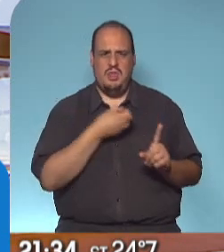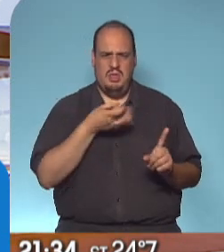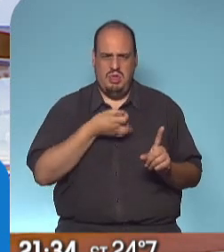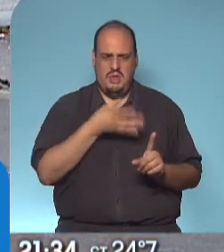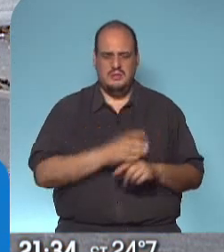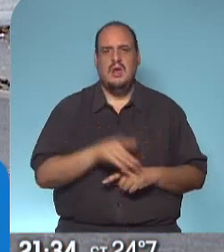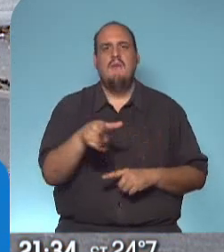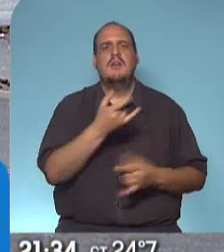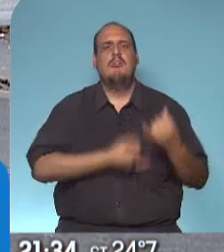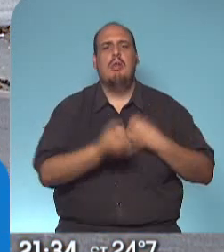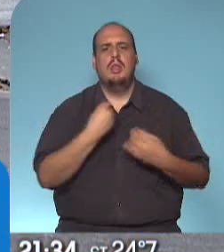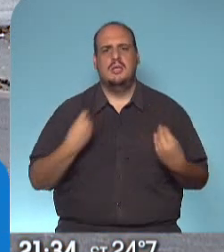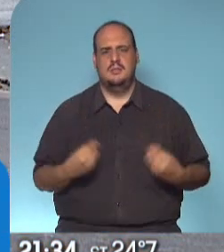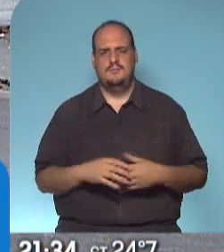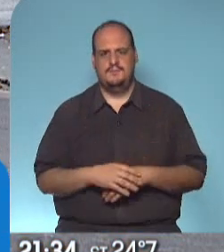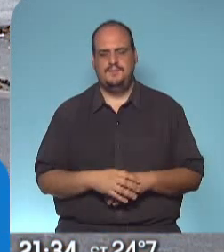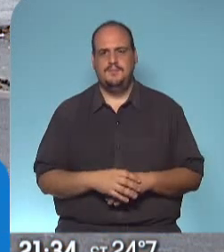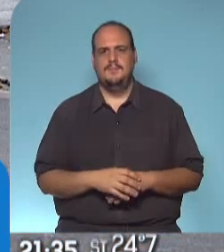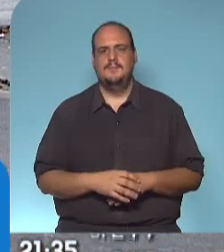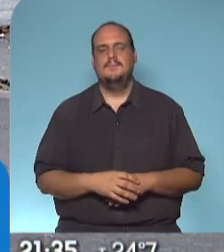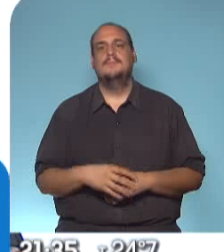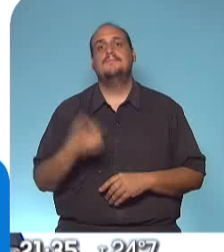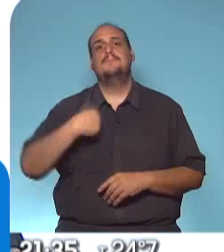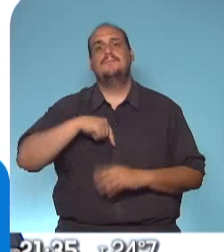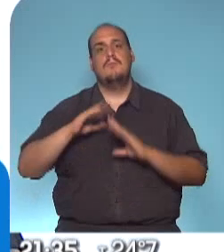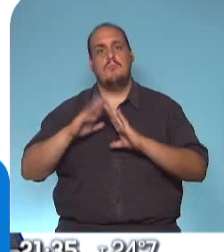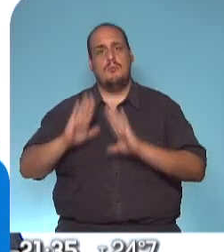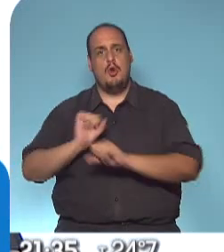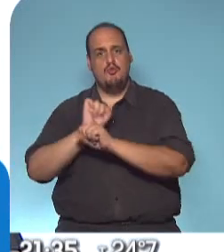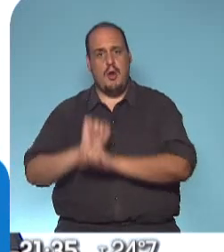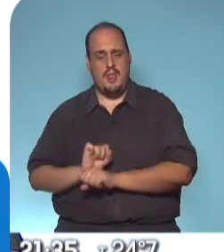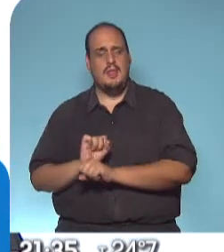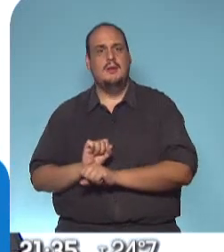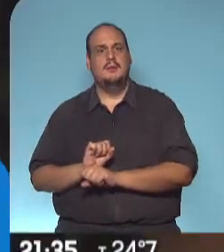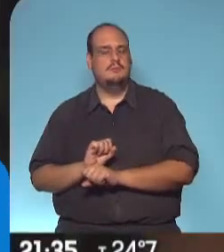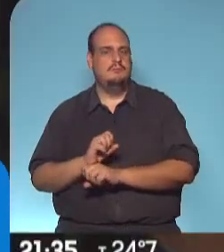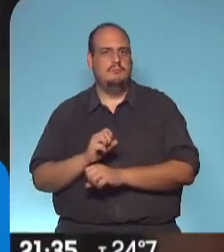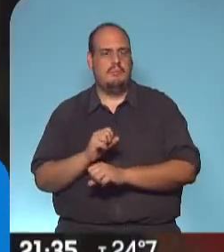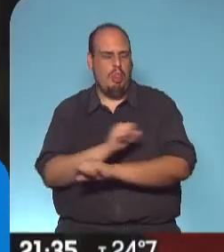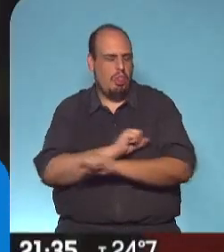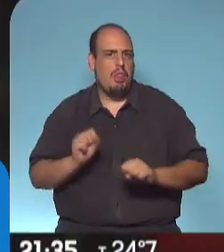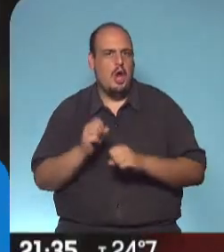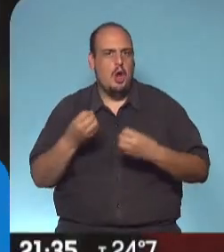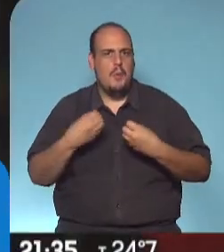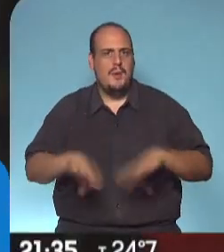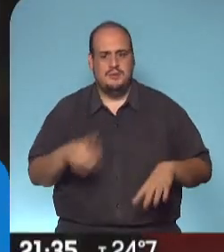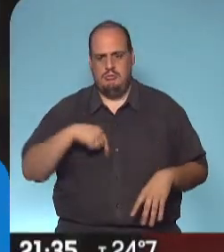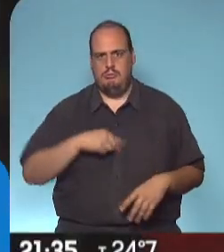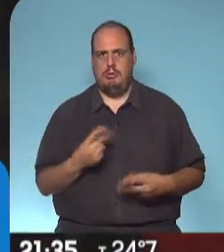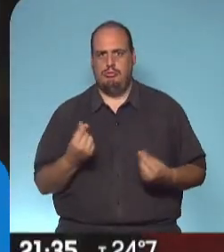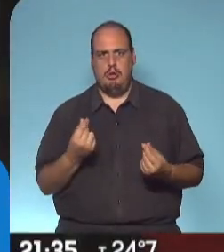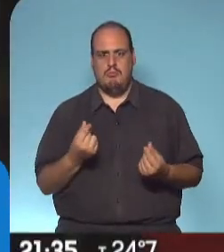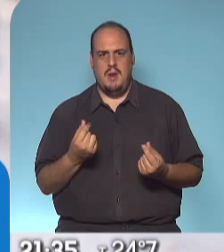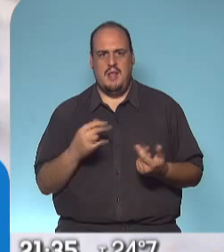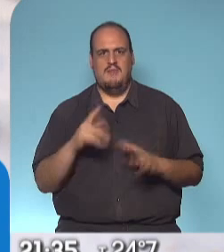contaron. Cuando comenzamos la cuarentena, que fue así de un momento para otro, ¿viste? No teníamos dinero para poder cubrir